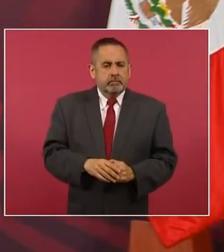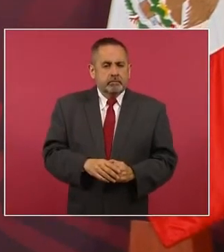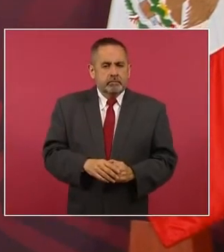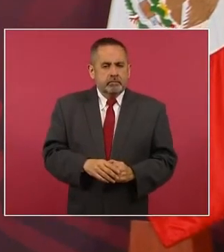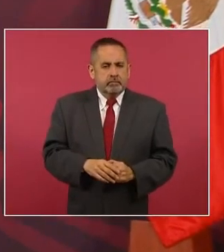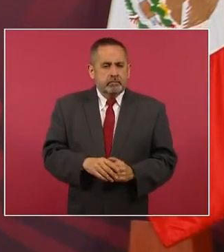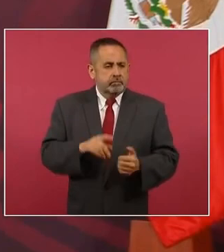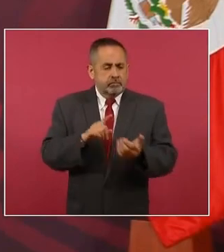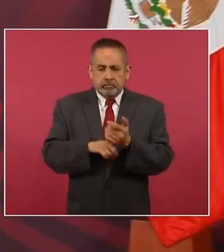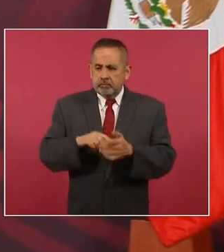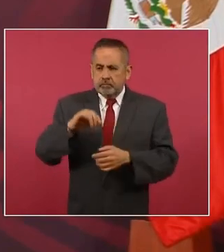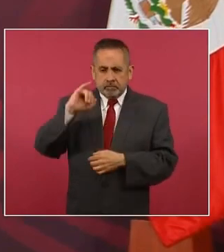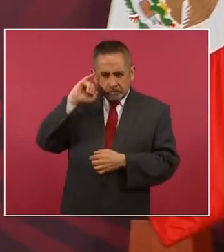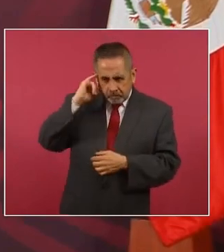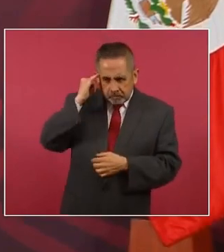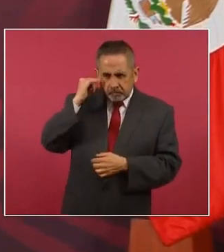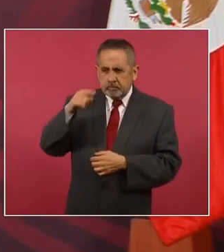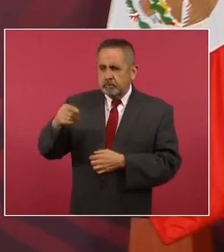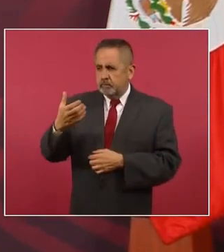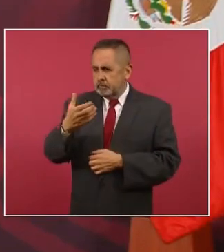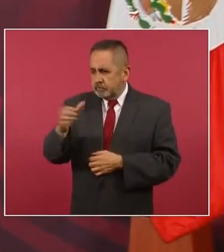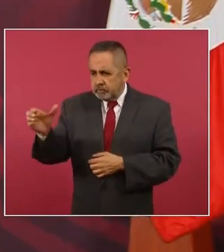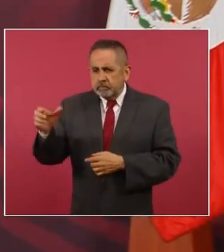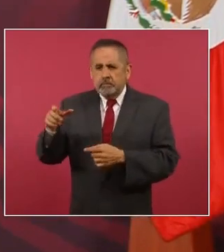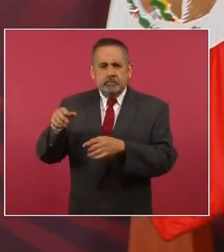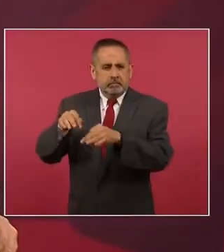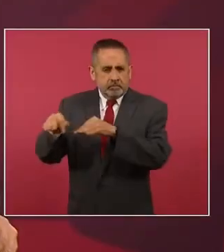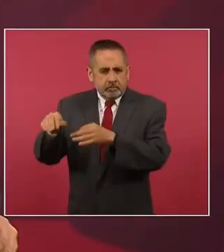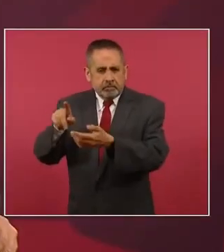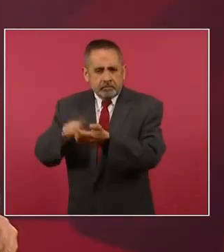el indígena, el campesino, el obrero,